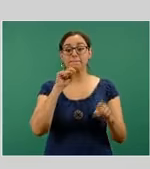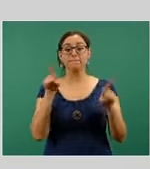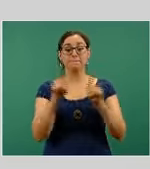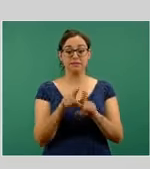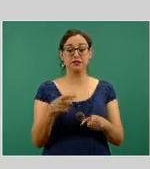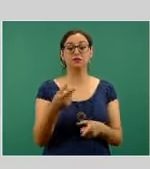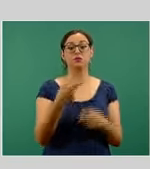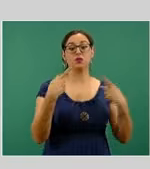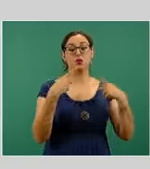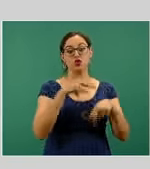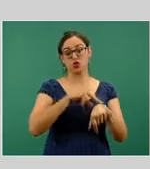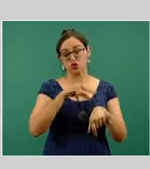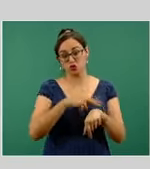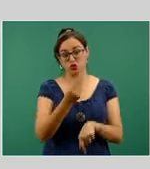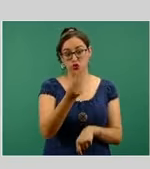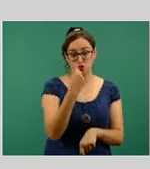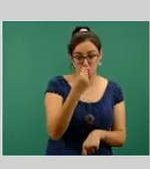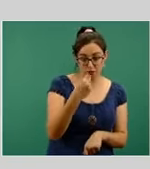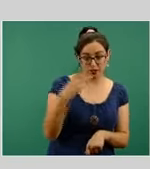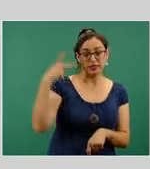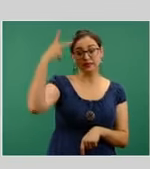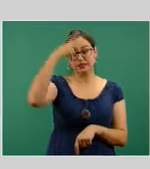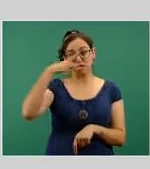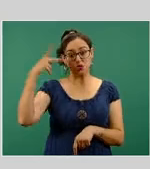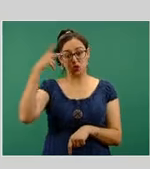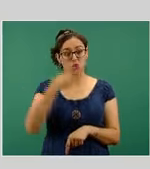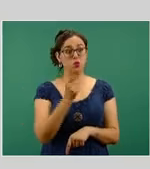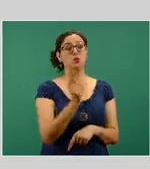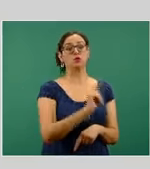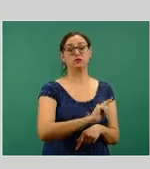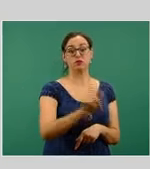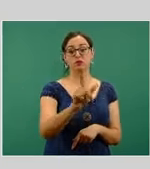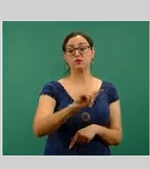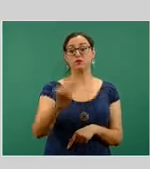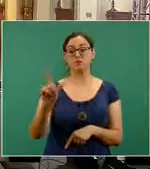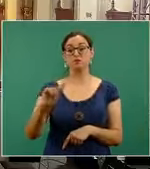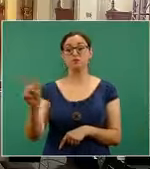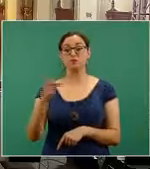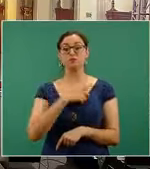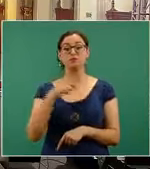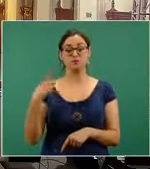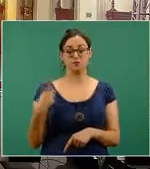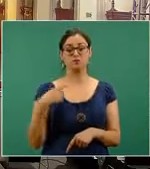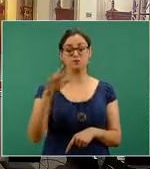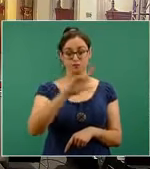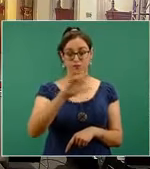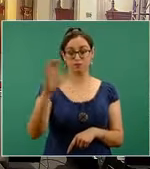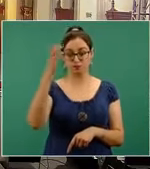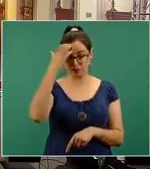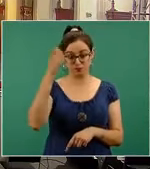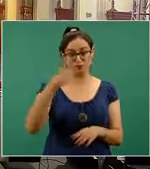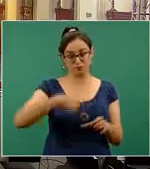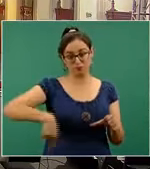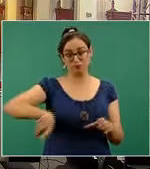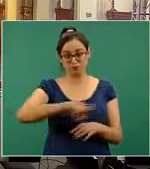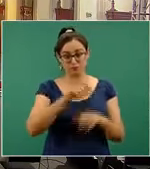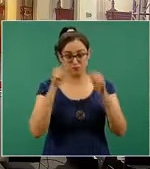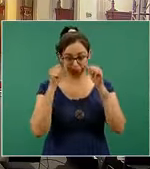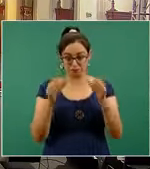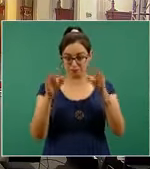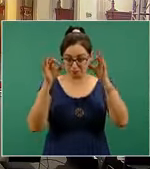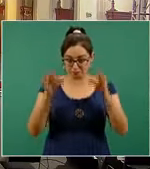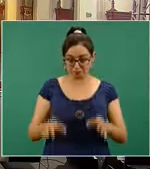psicólogos y de tantos profesionales de la salud que forman parte de estos equipos tan necesarios para una buena atención. La siguiente, por